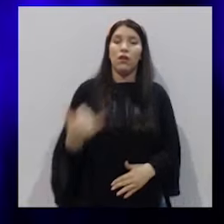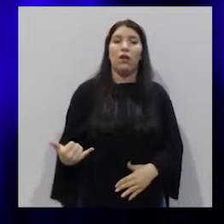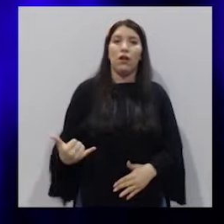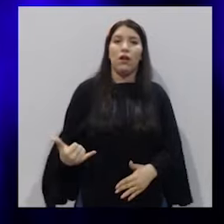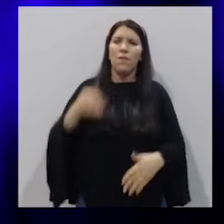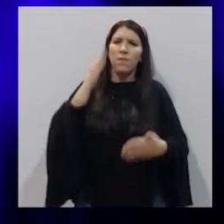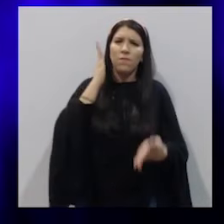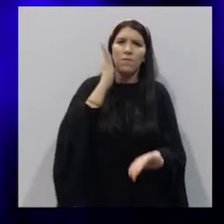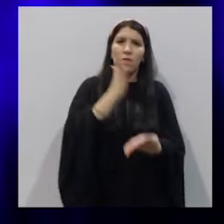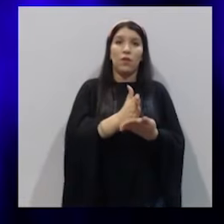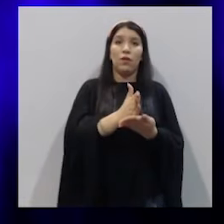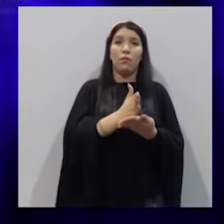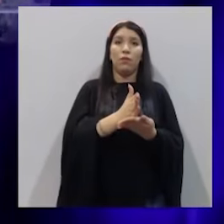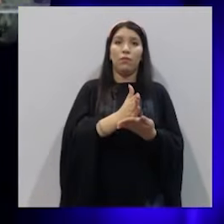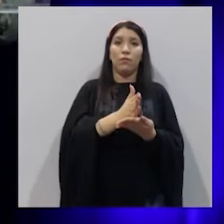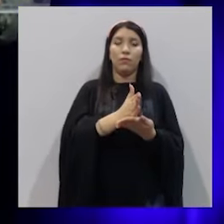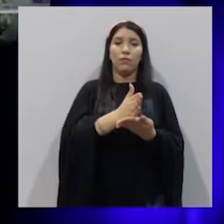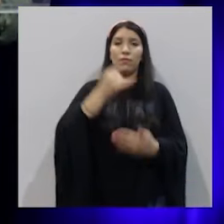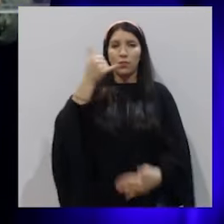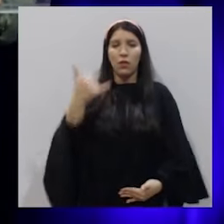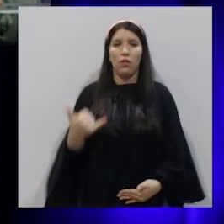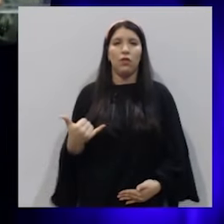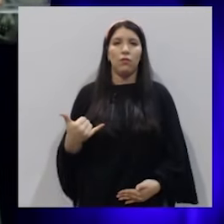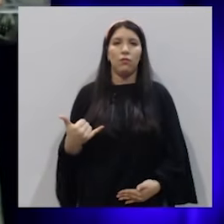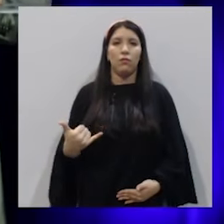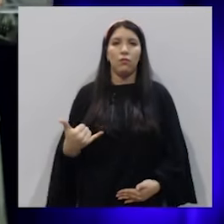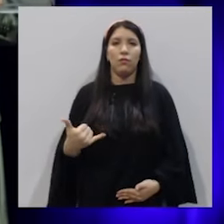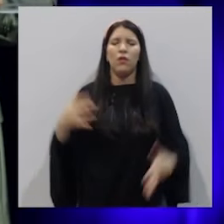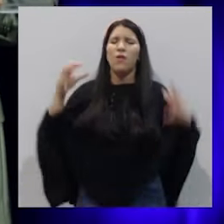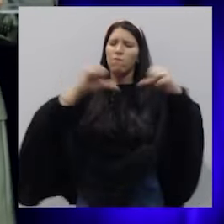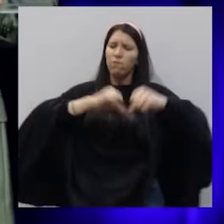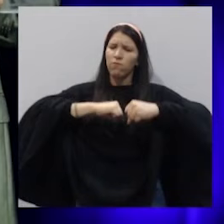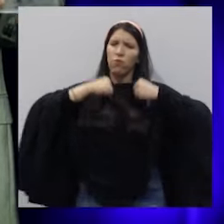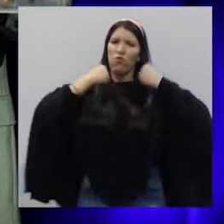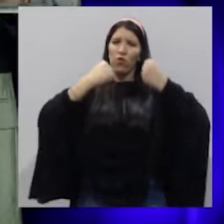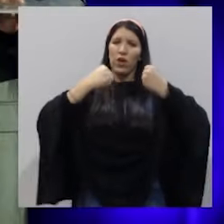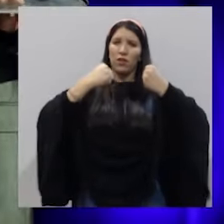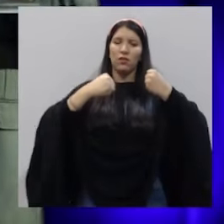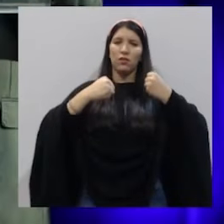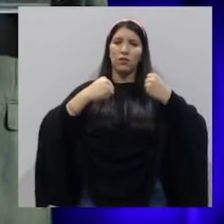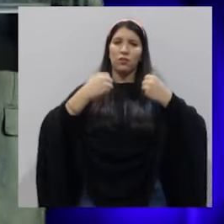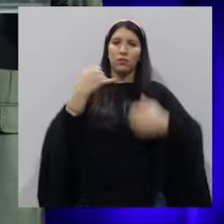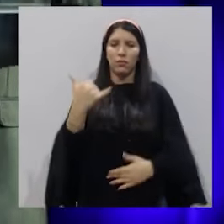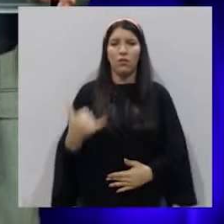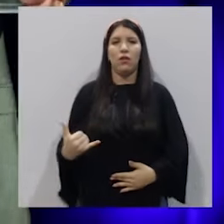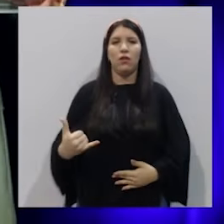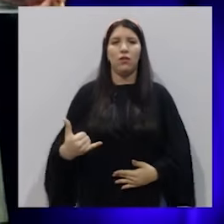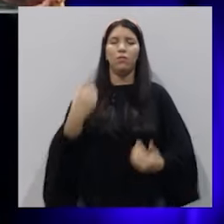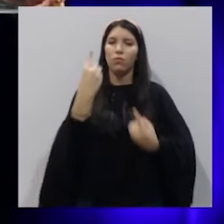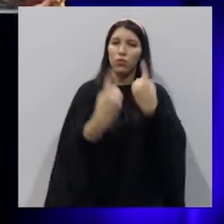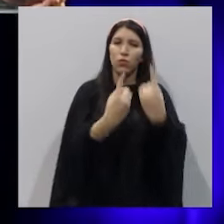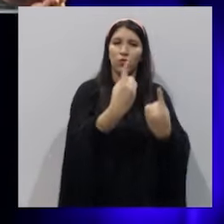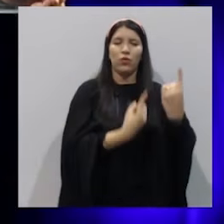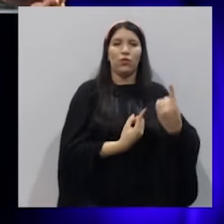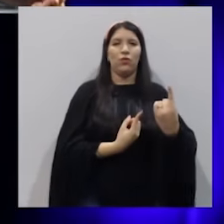su segundo viaje misionero a la iglesia de corinto sepamos o debemos saber que